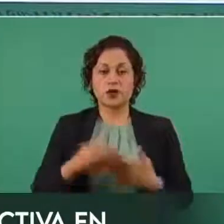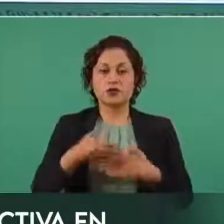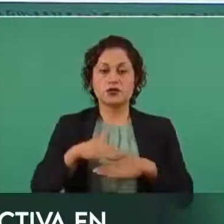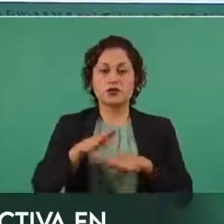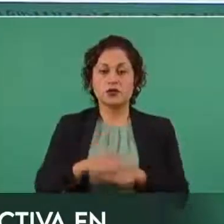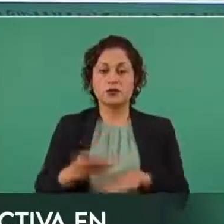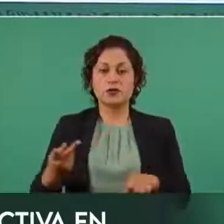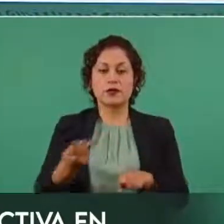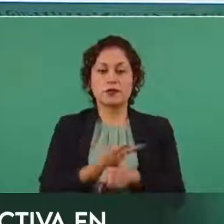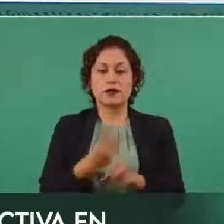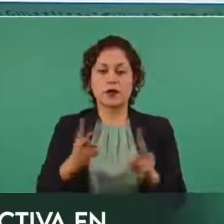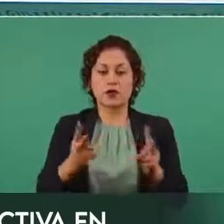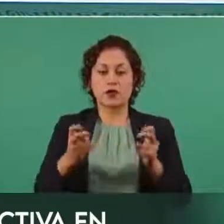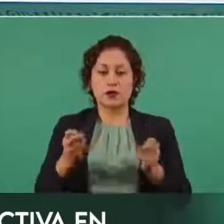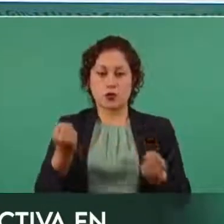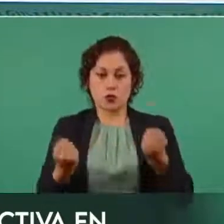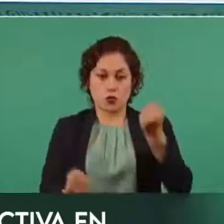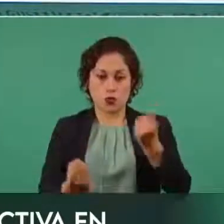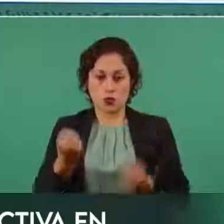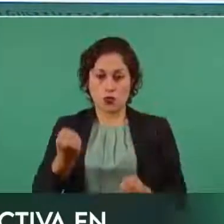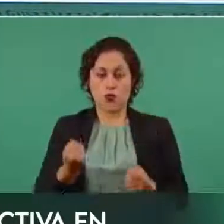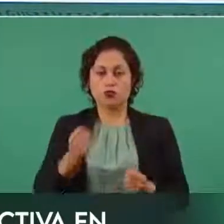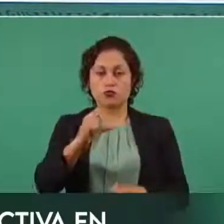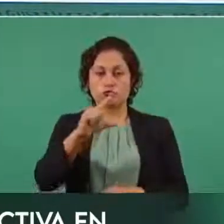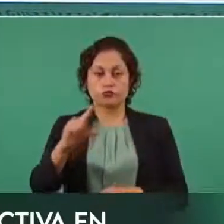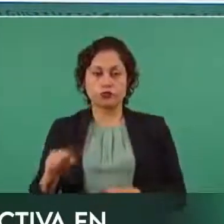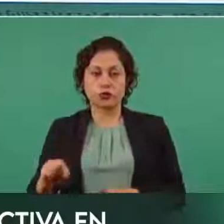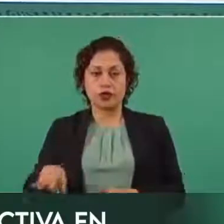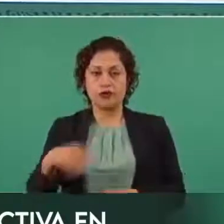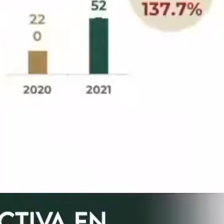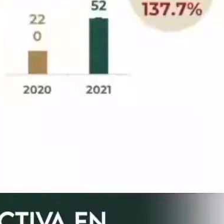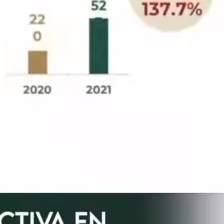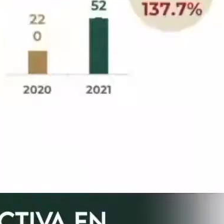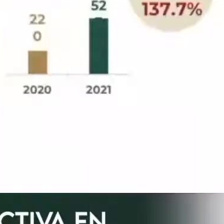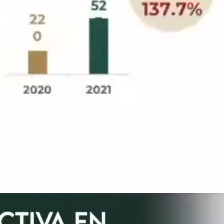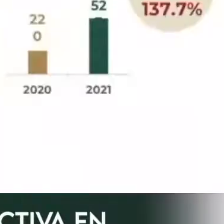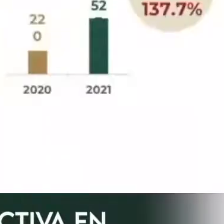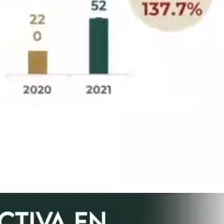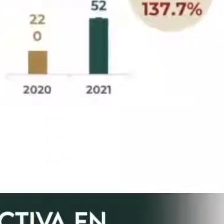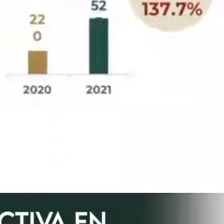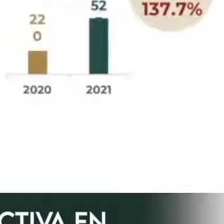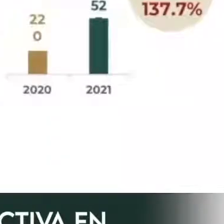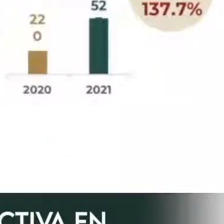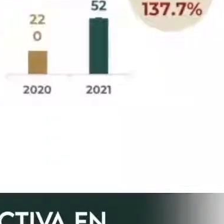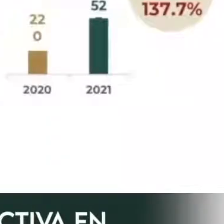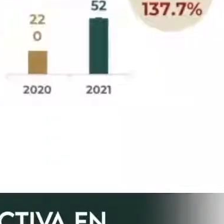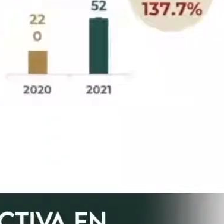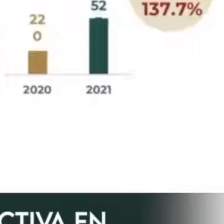entre enero y mayo de 2019 se reportó uno de los índices más altos al detectar